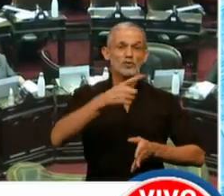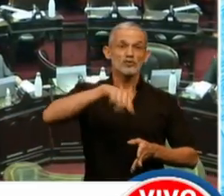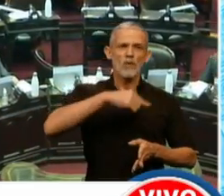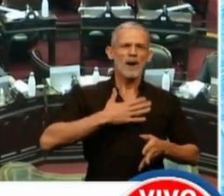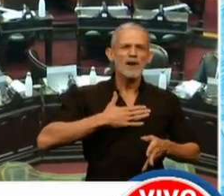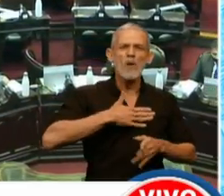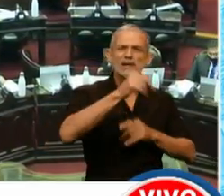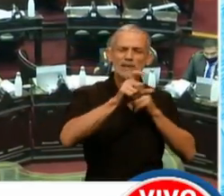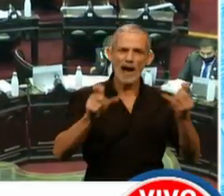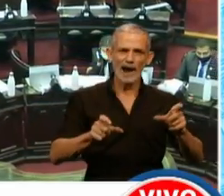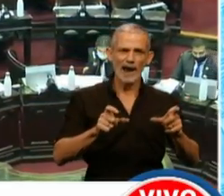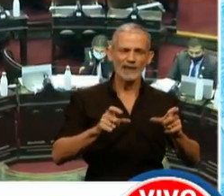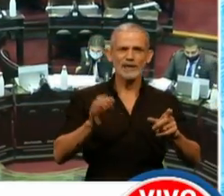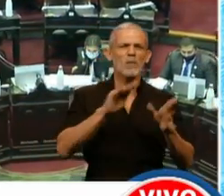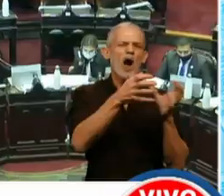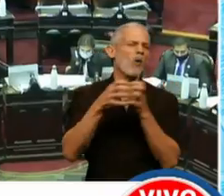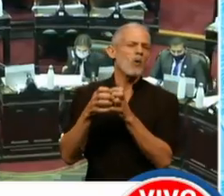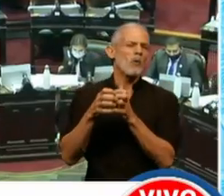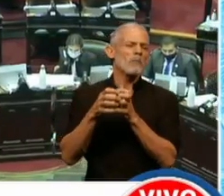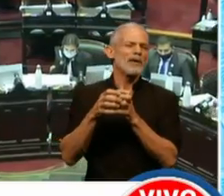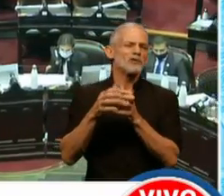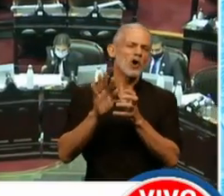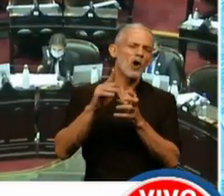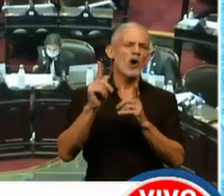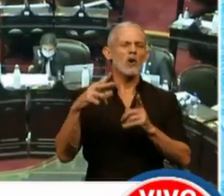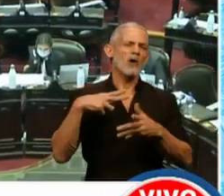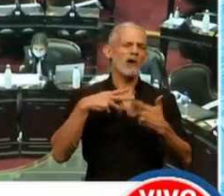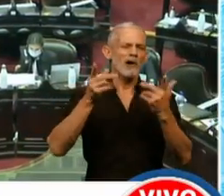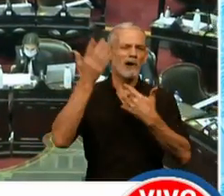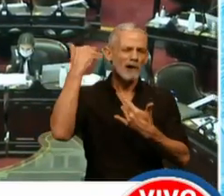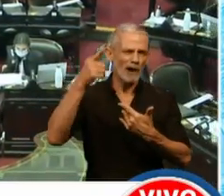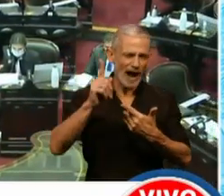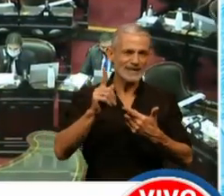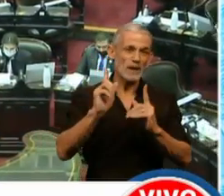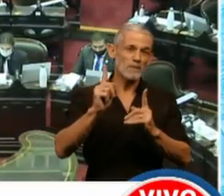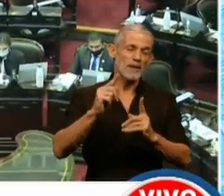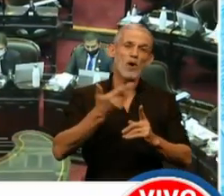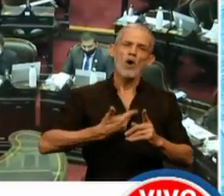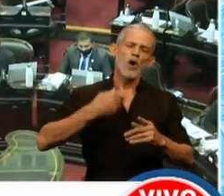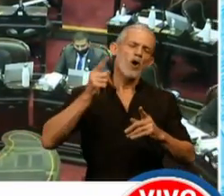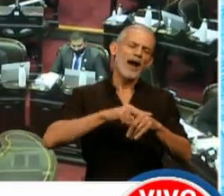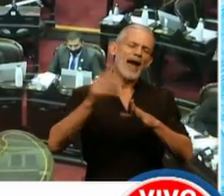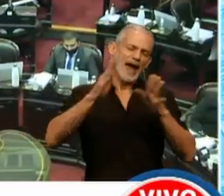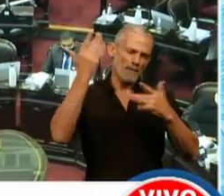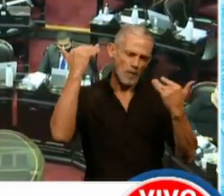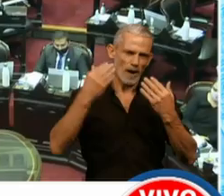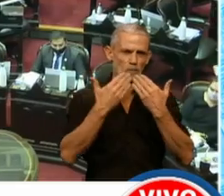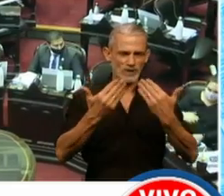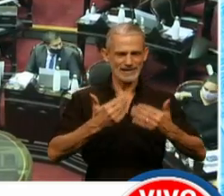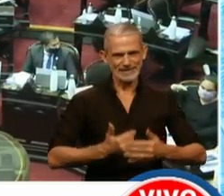nuestra gente y no para un grupito cerrado como lamentablemente sucedía en otra época gracias